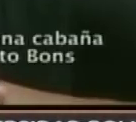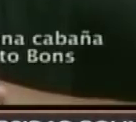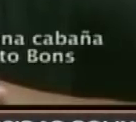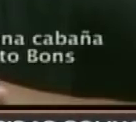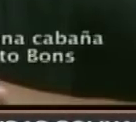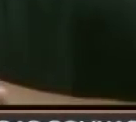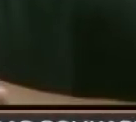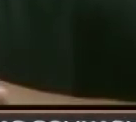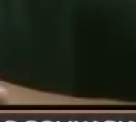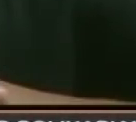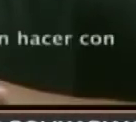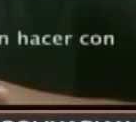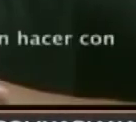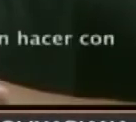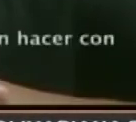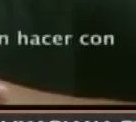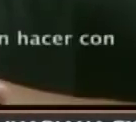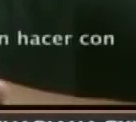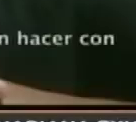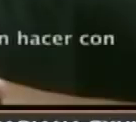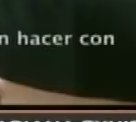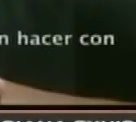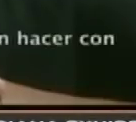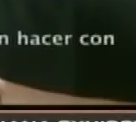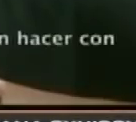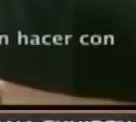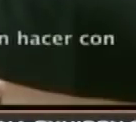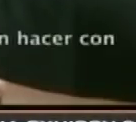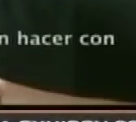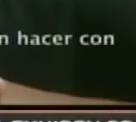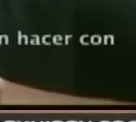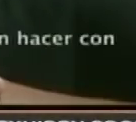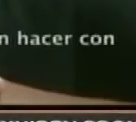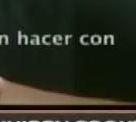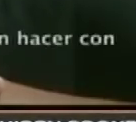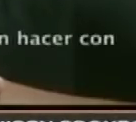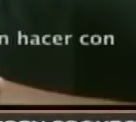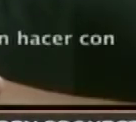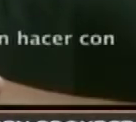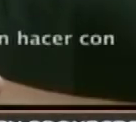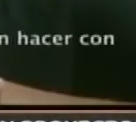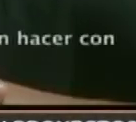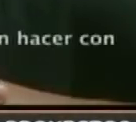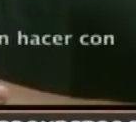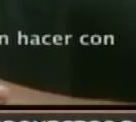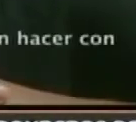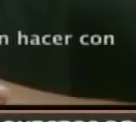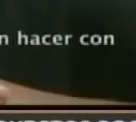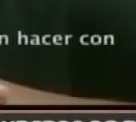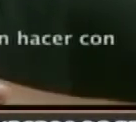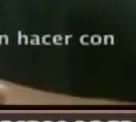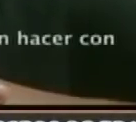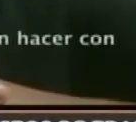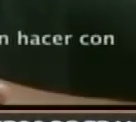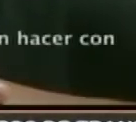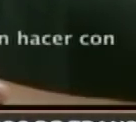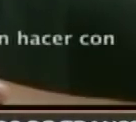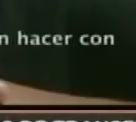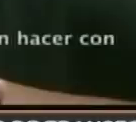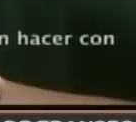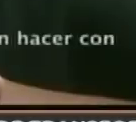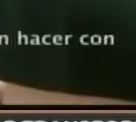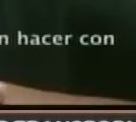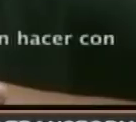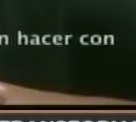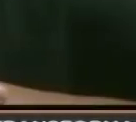sargento Bon, y estaban hablando sobre un atentado que iban a hacer con unos drones y